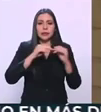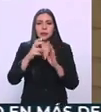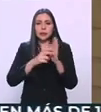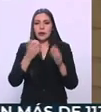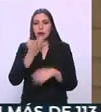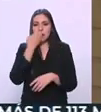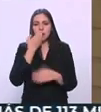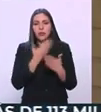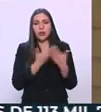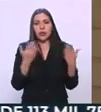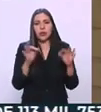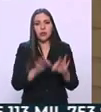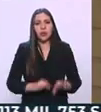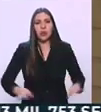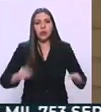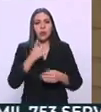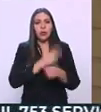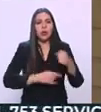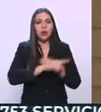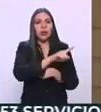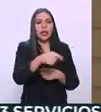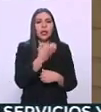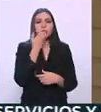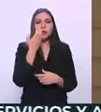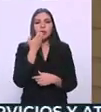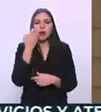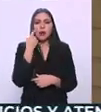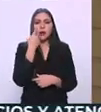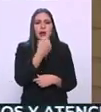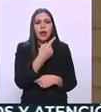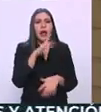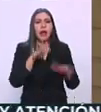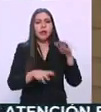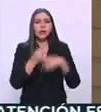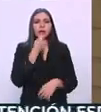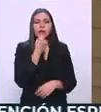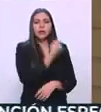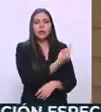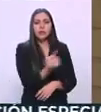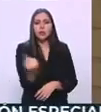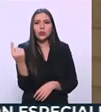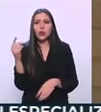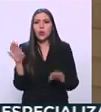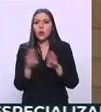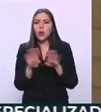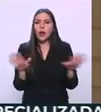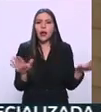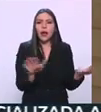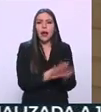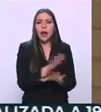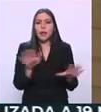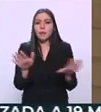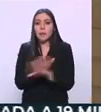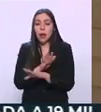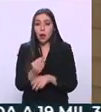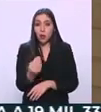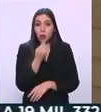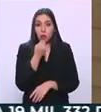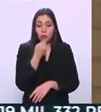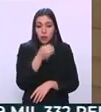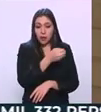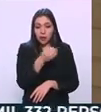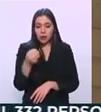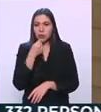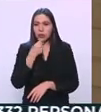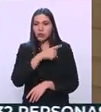trabajando con las escuelas y viendo cómo los niños inclusive modifican su comportamiento cuando se modifica la alimentación. Y todo